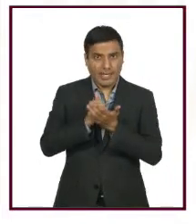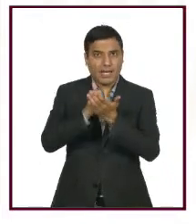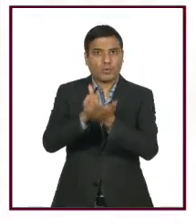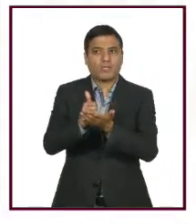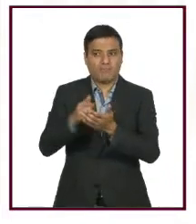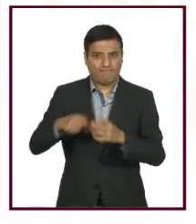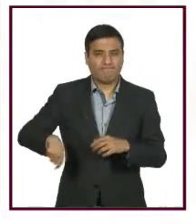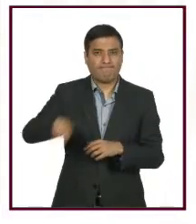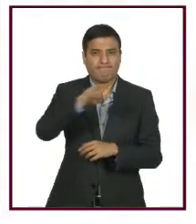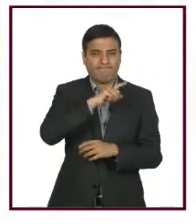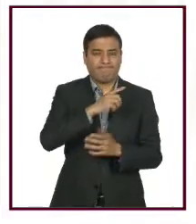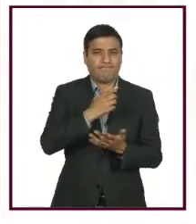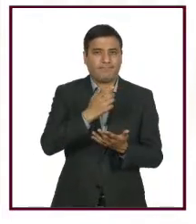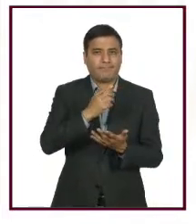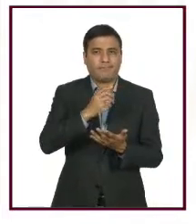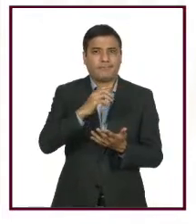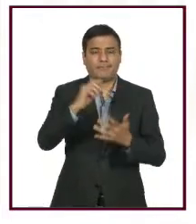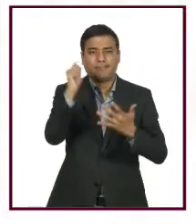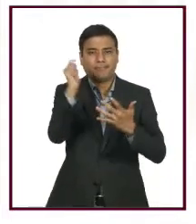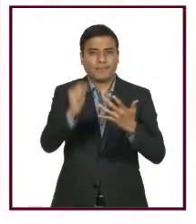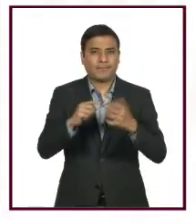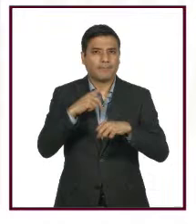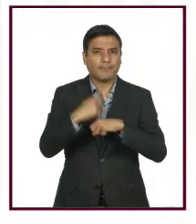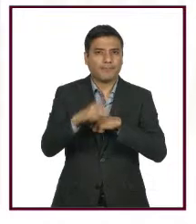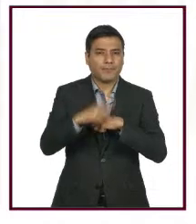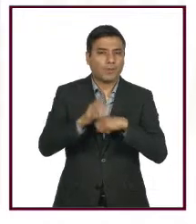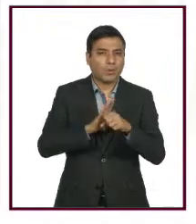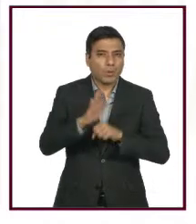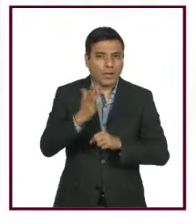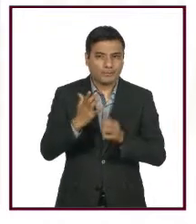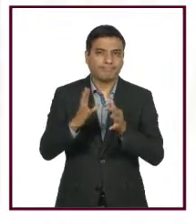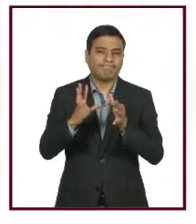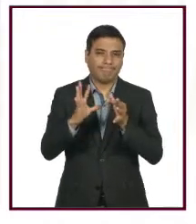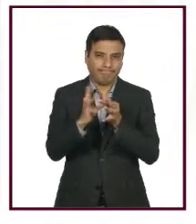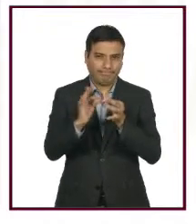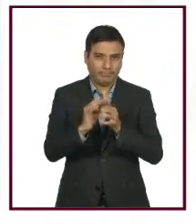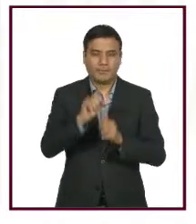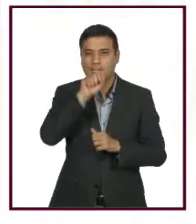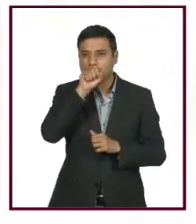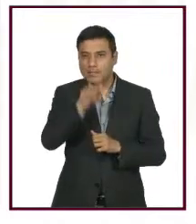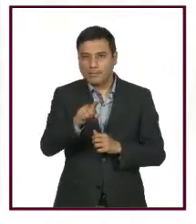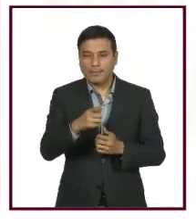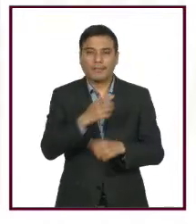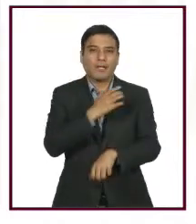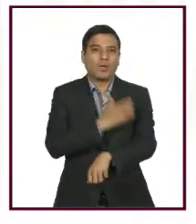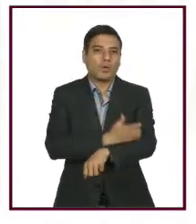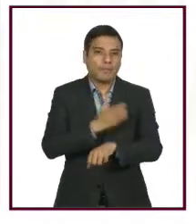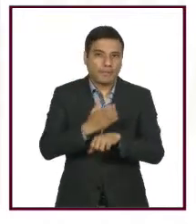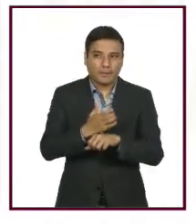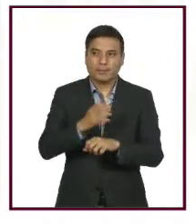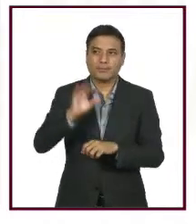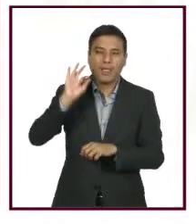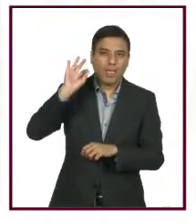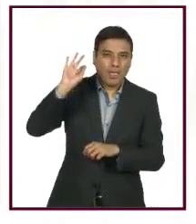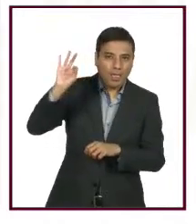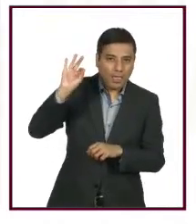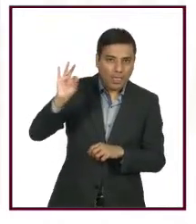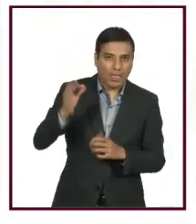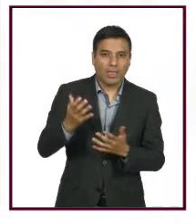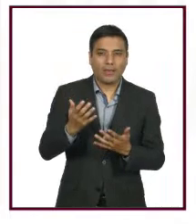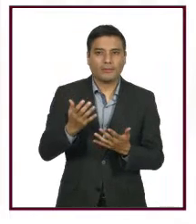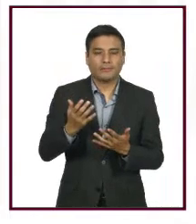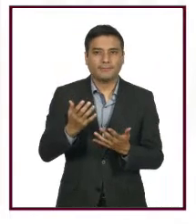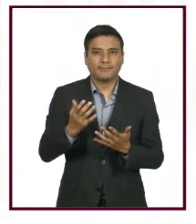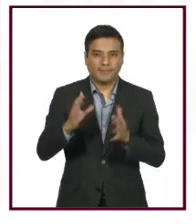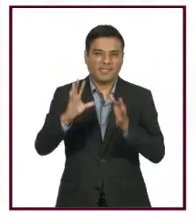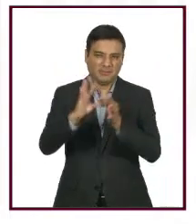que los aspectos que los ponen en riesgo, ¿no? También la presión de los pares, de los compañeros, identificar todas